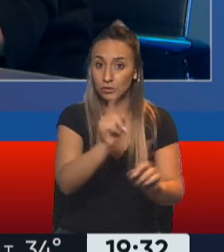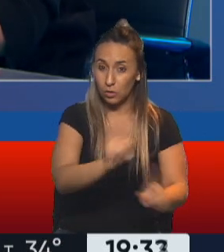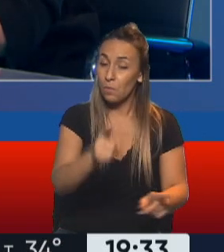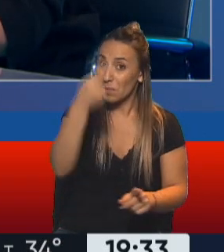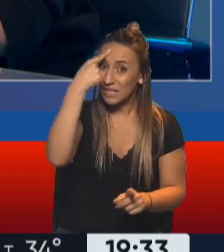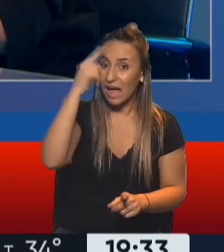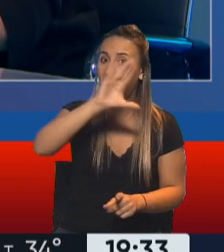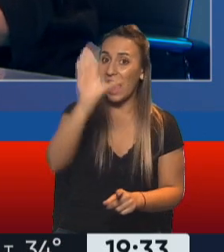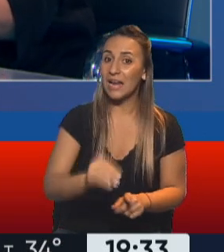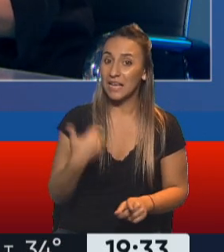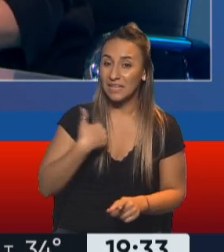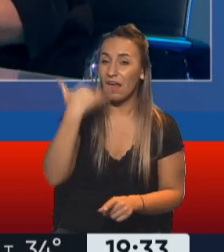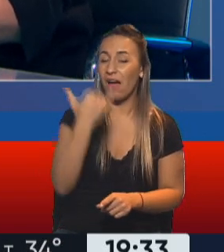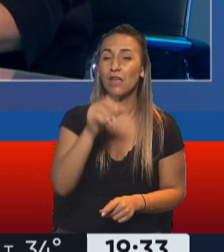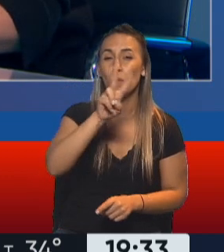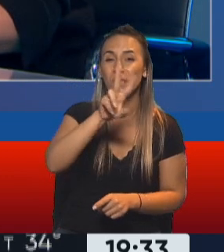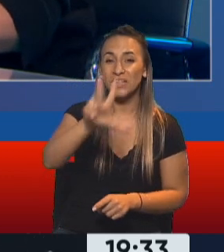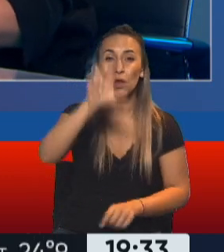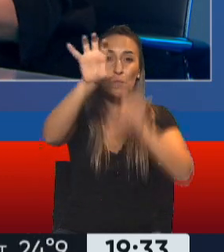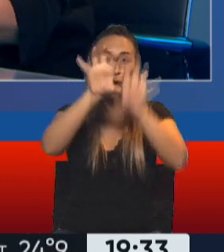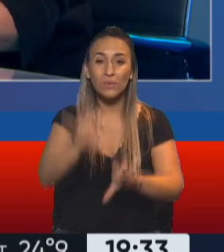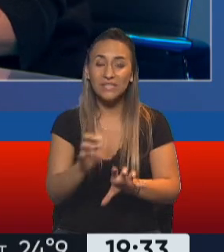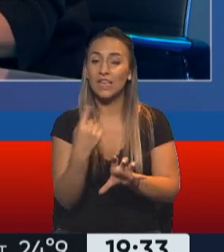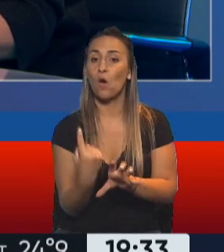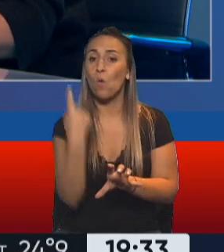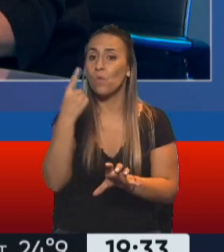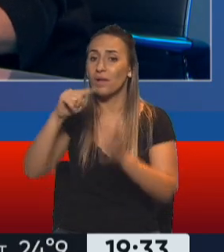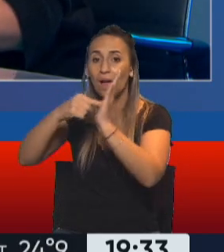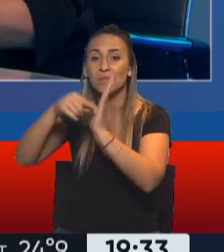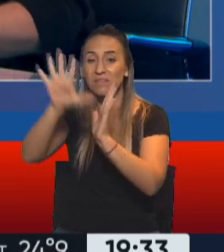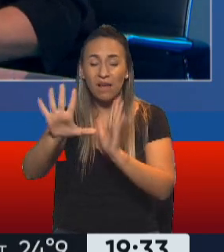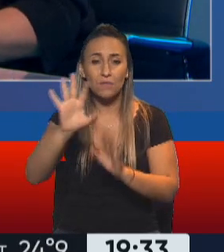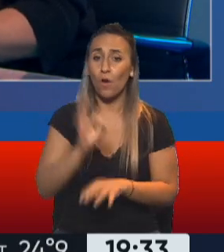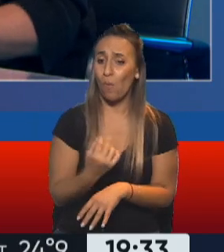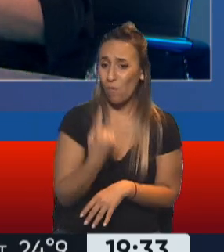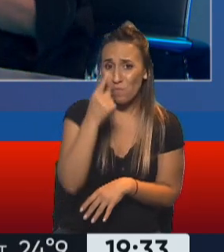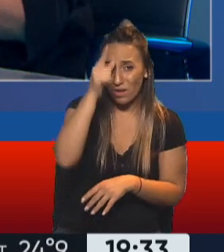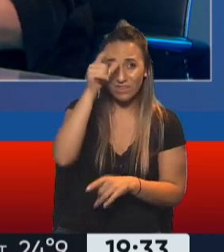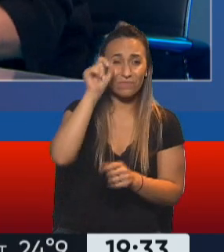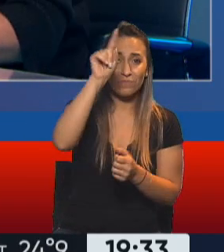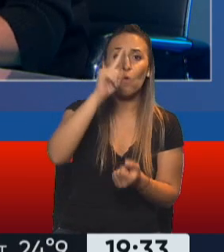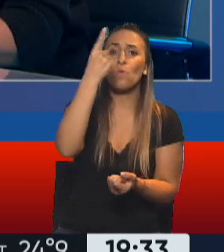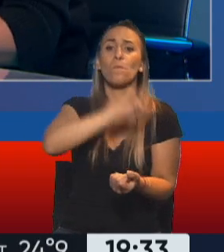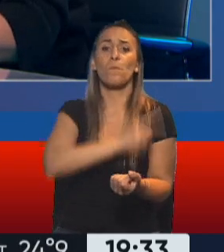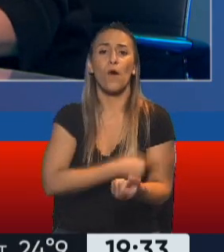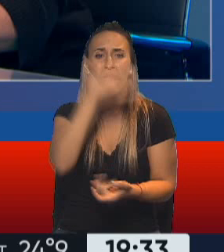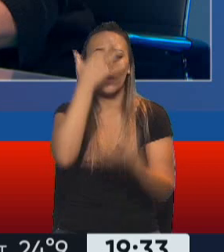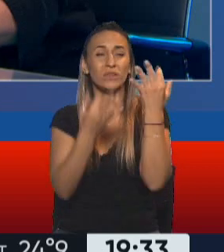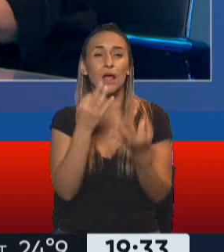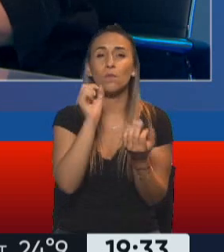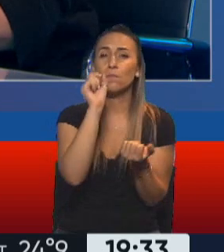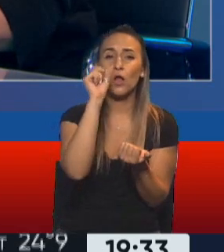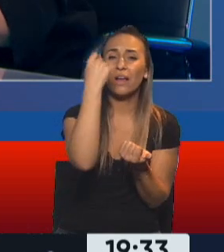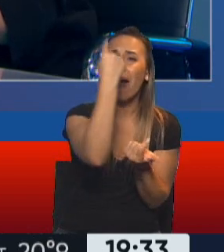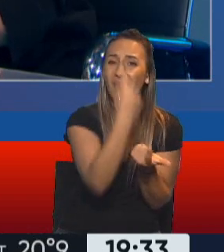y la Ciudad de Buenos Aires, y hay una policía por cada provincia, hay un Poder Judicial por cada provincia, y